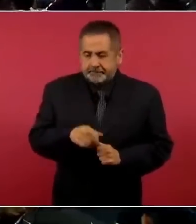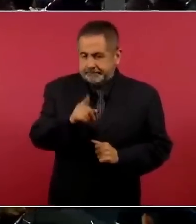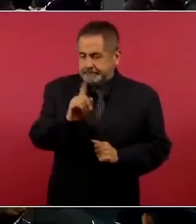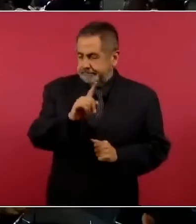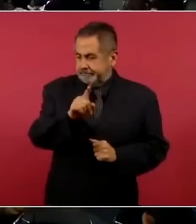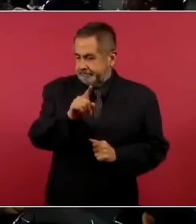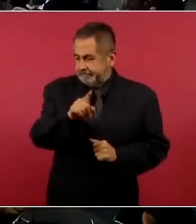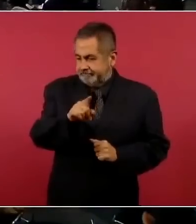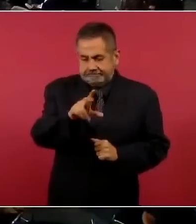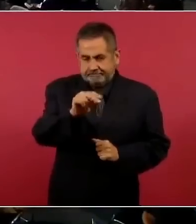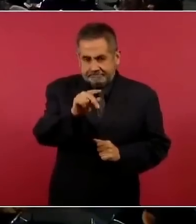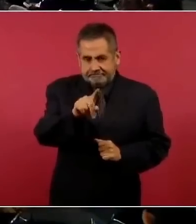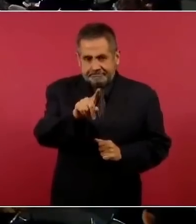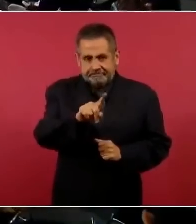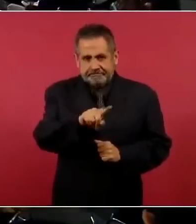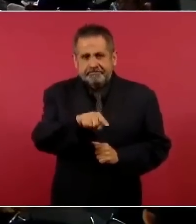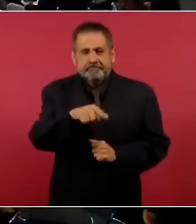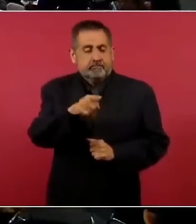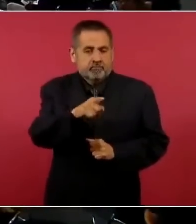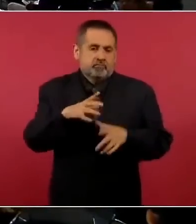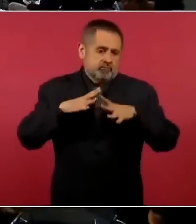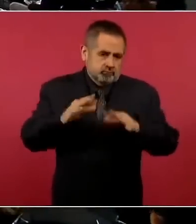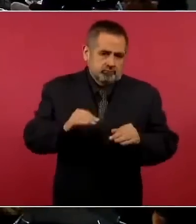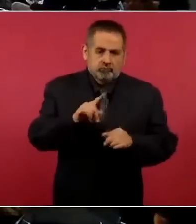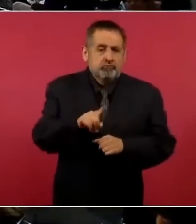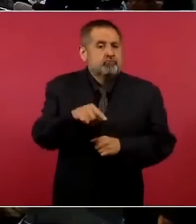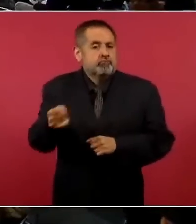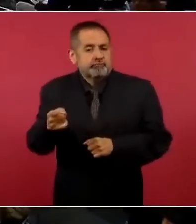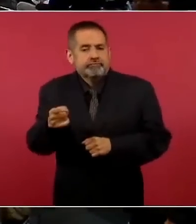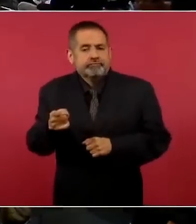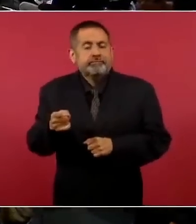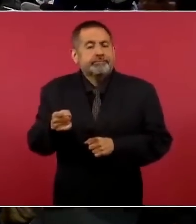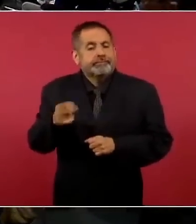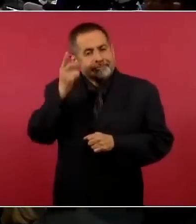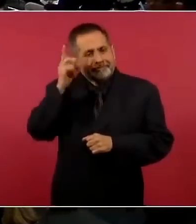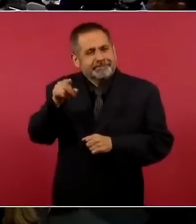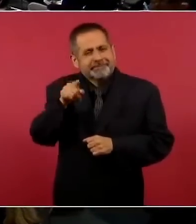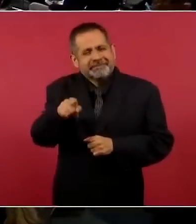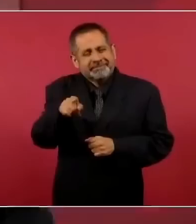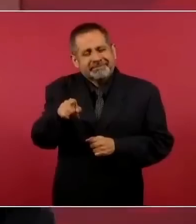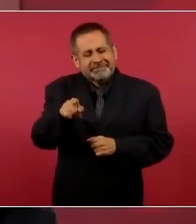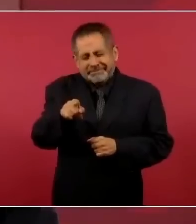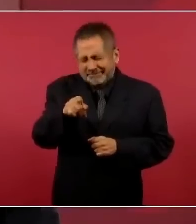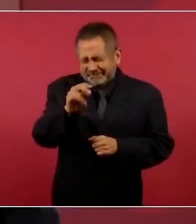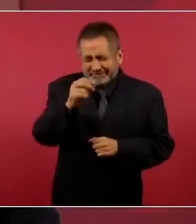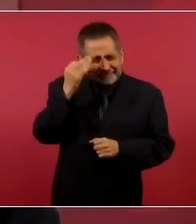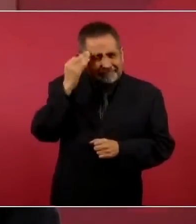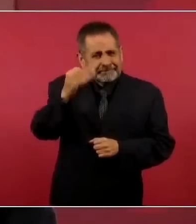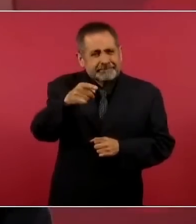No, ese era, fue el fundador. Y después, cuando